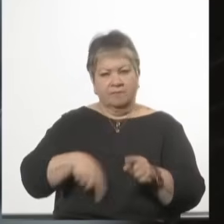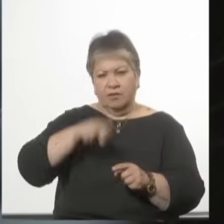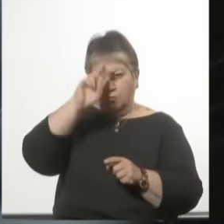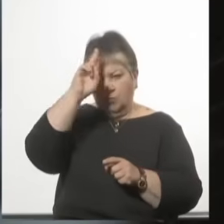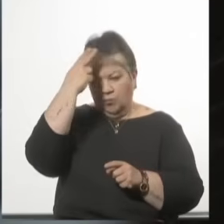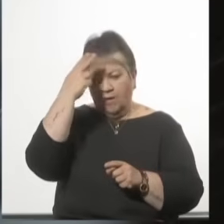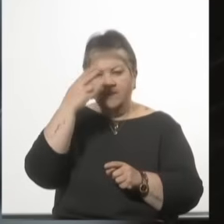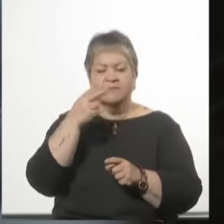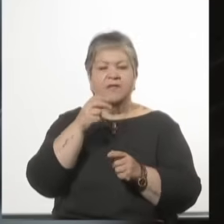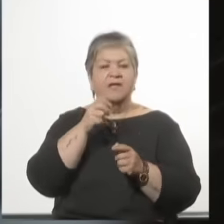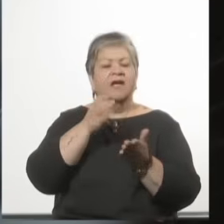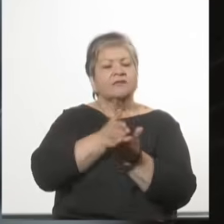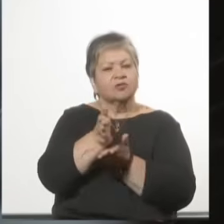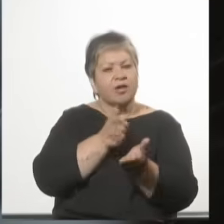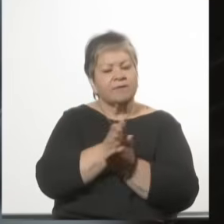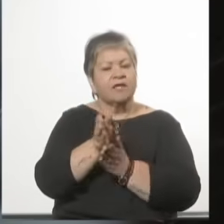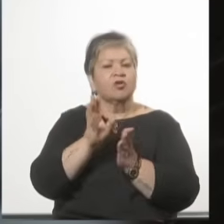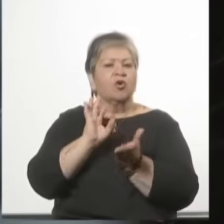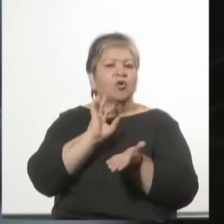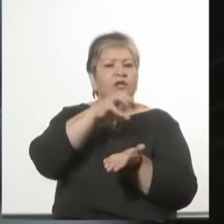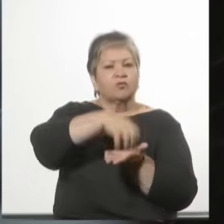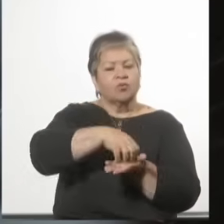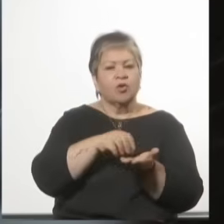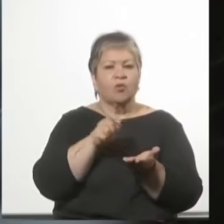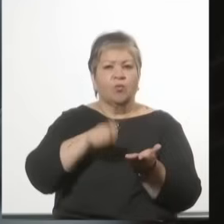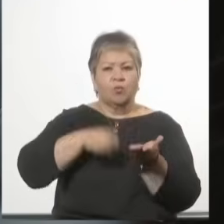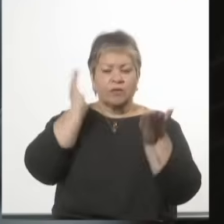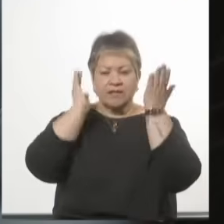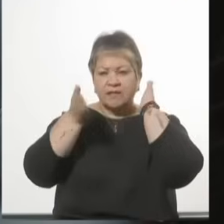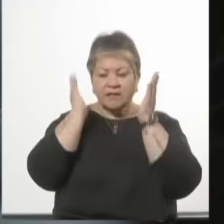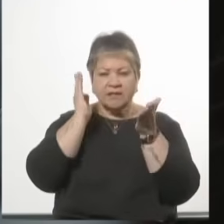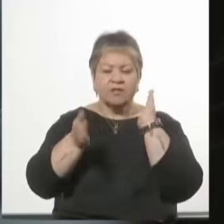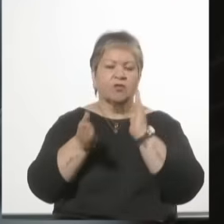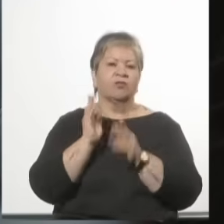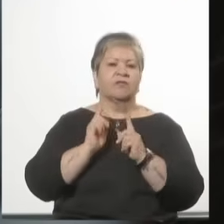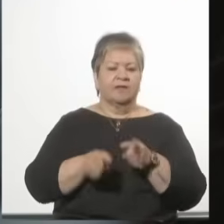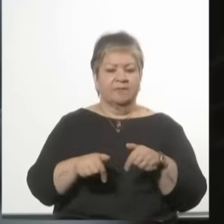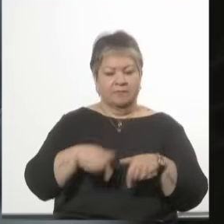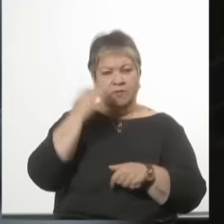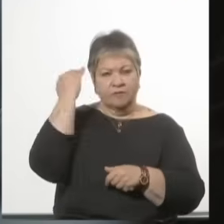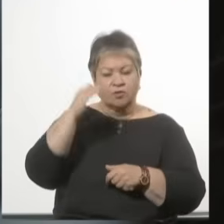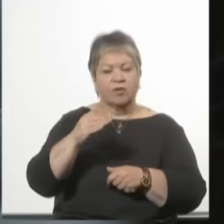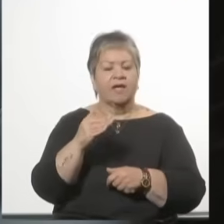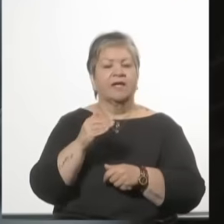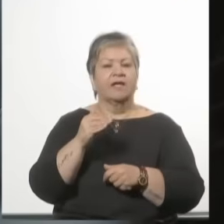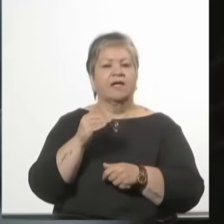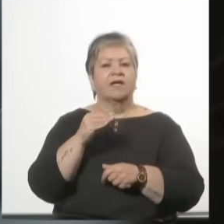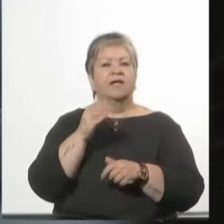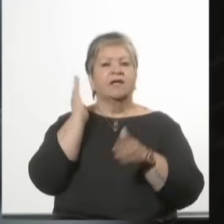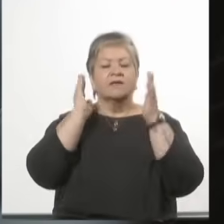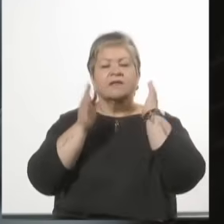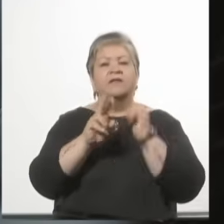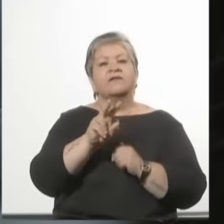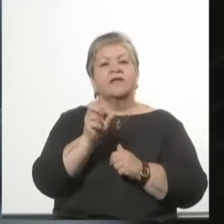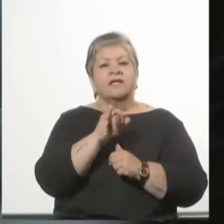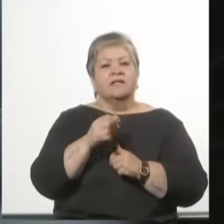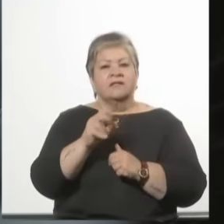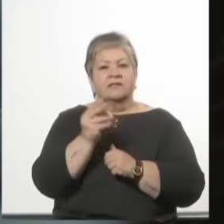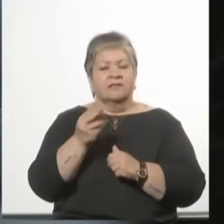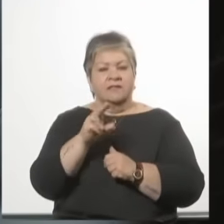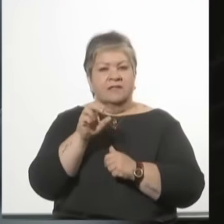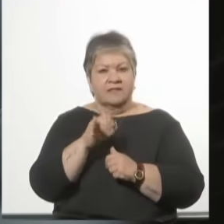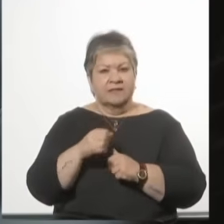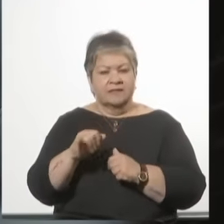Contamos con el asesoramiento de la reconocida catedrática en Derecho Administrativo, profesora doctora Cristina Vázquez.